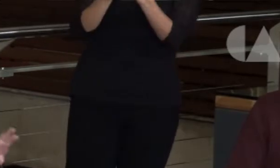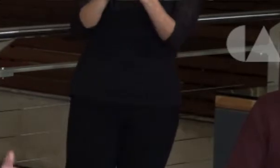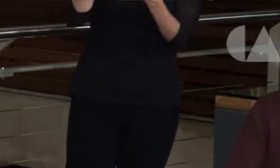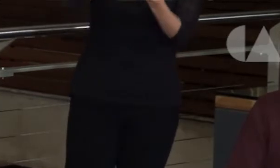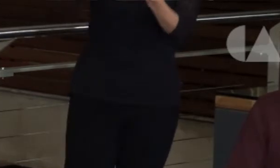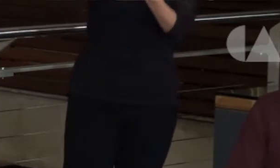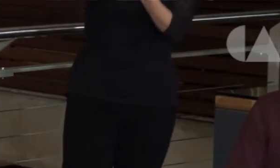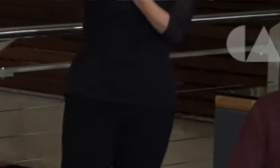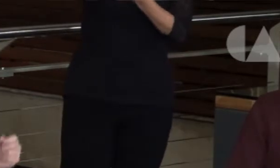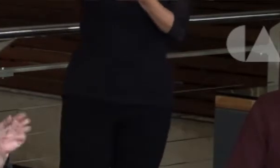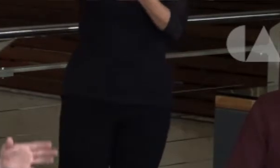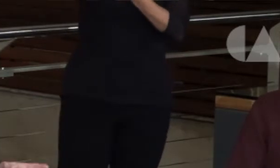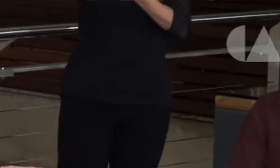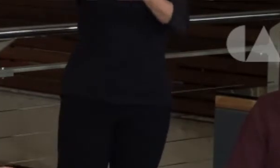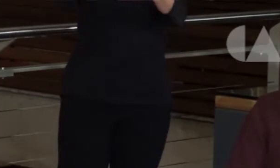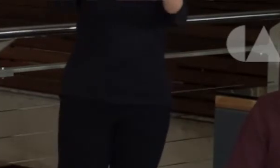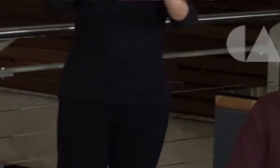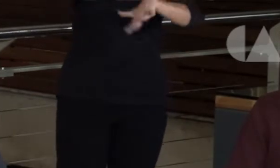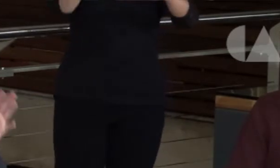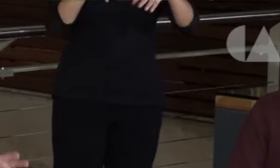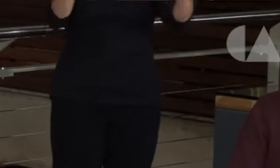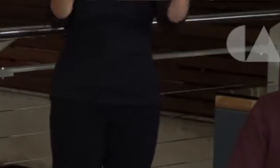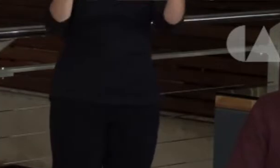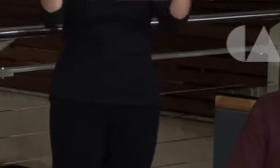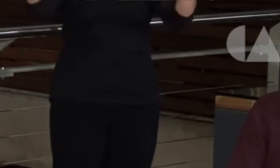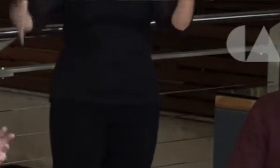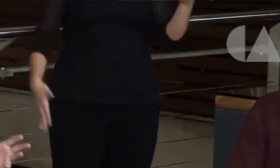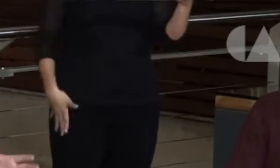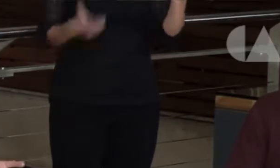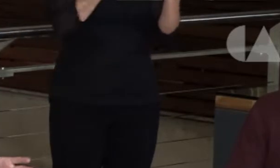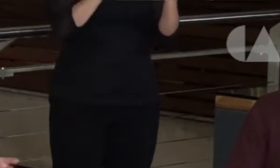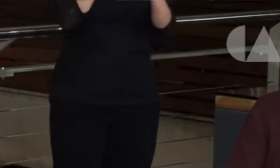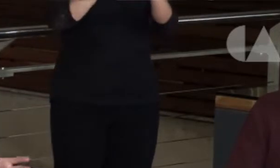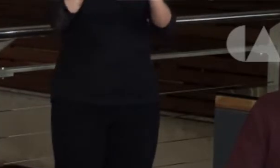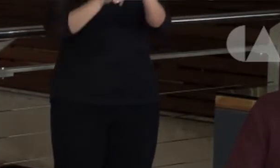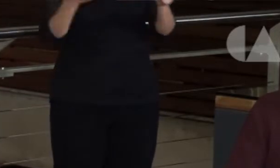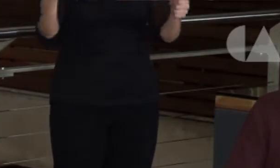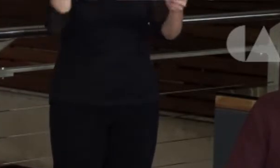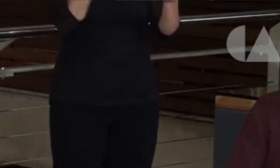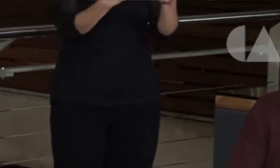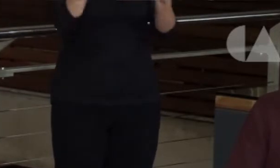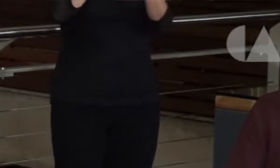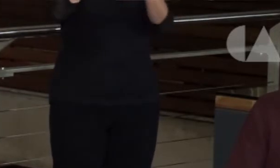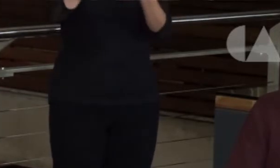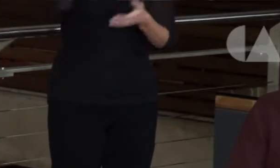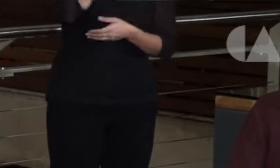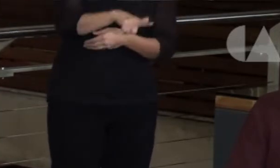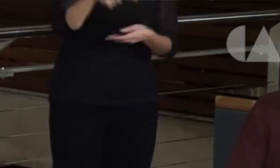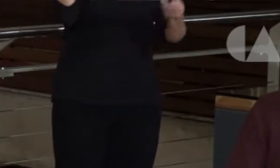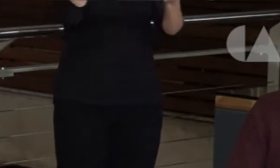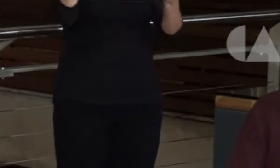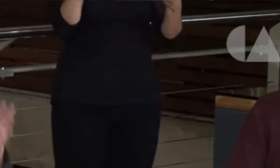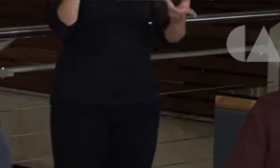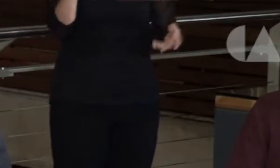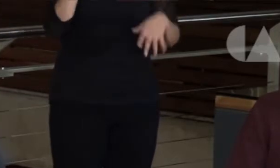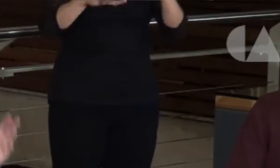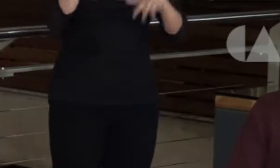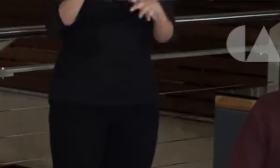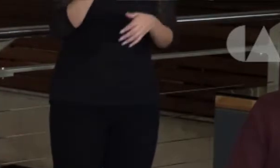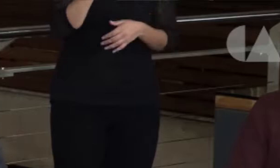porque no me gusta como salen porque el color porque el papel porque mira que se da y este es la primera vez